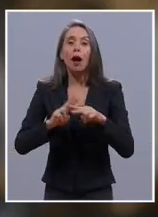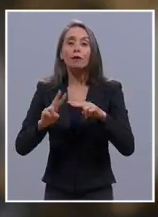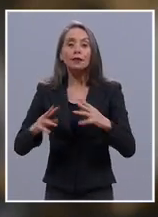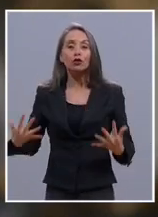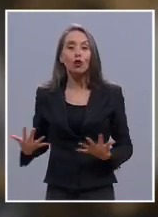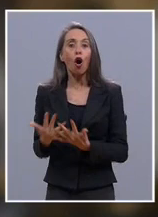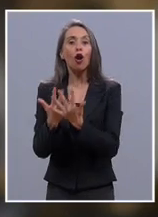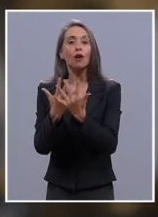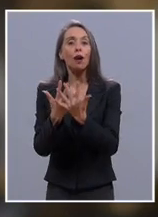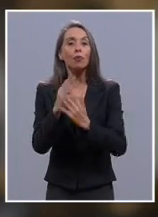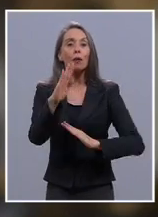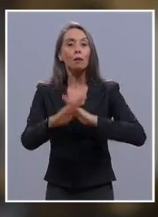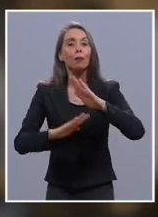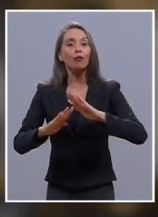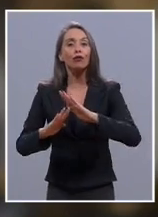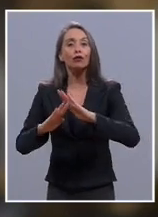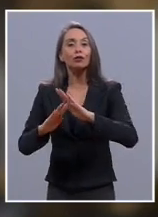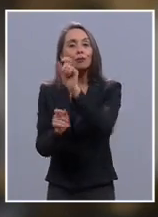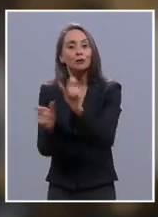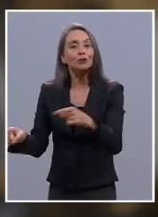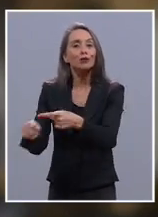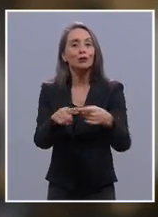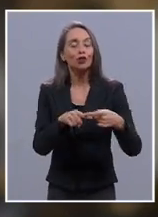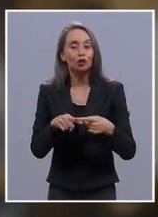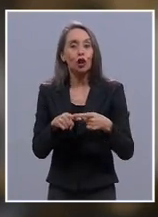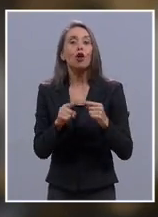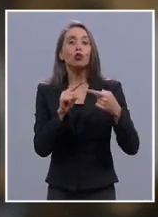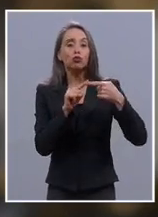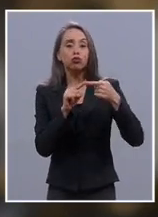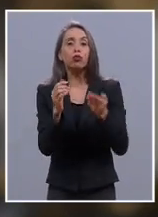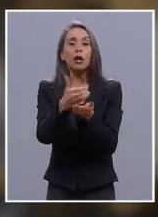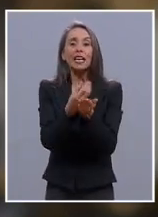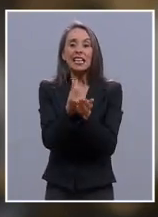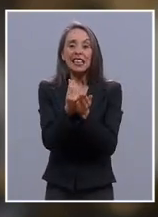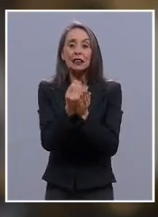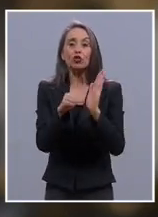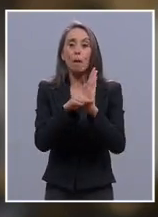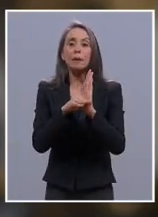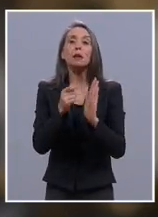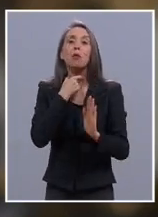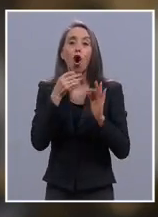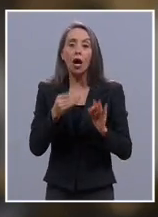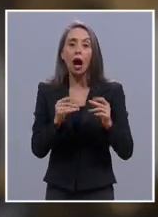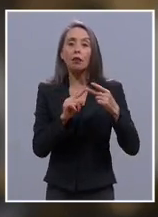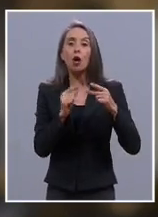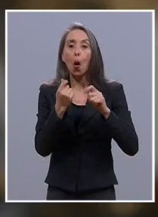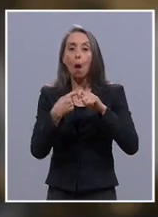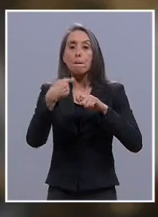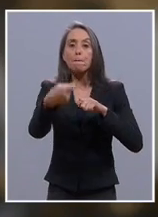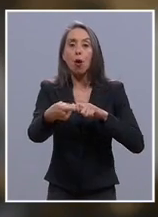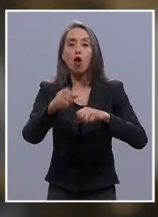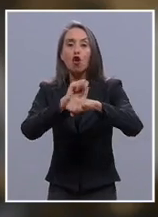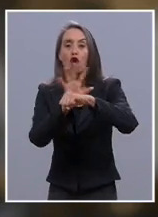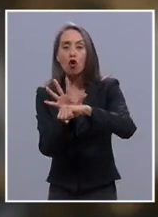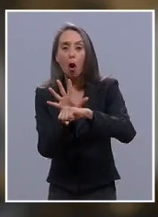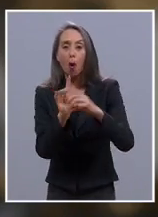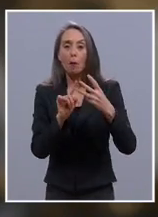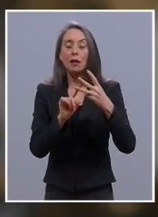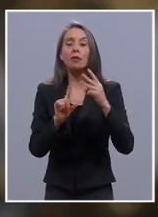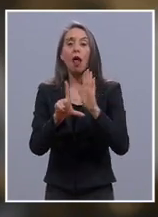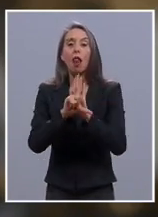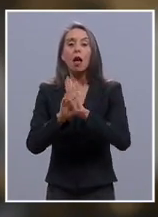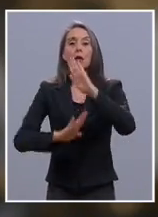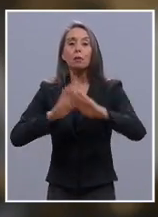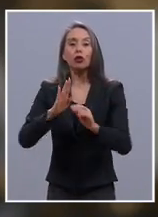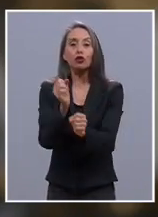red de protección social que incluye el ingreso mínimo garantizado el bono commit 19 la ley de protección del trabajo